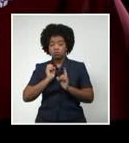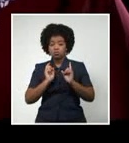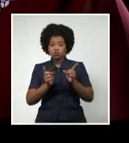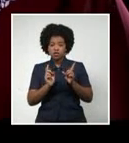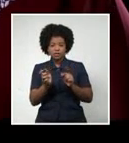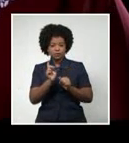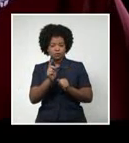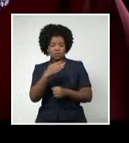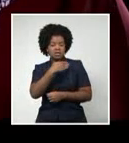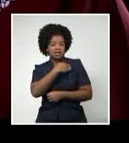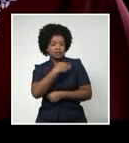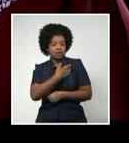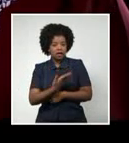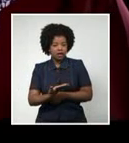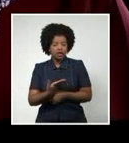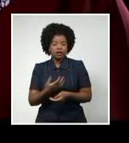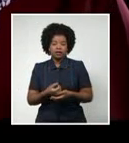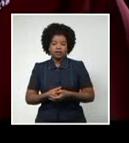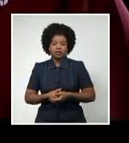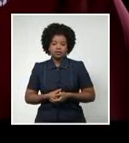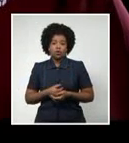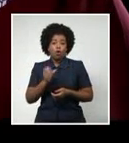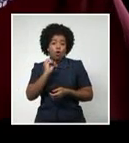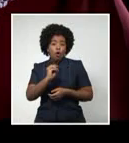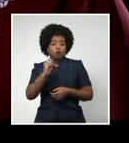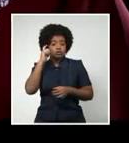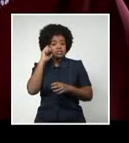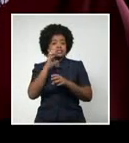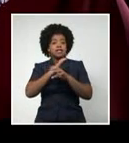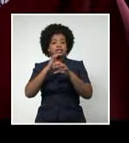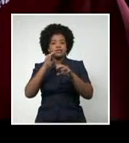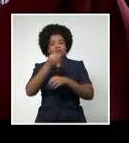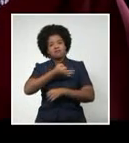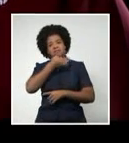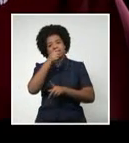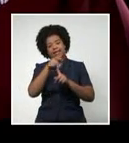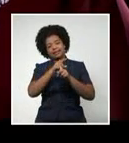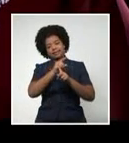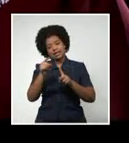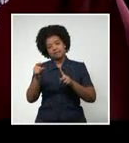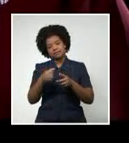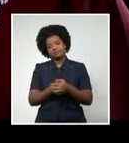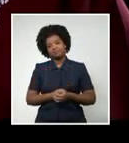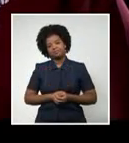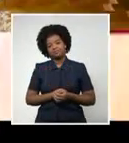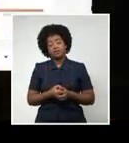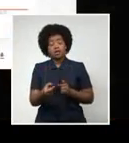sino militar o directamente científico que aborden estos temas. De